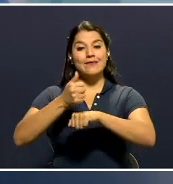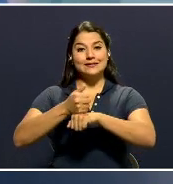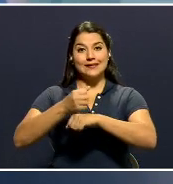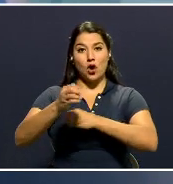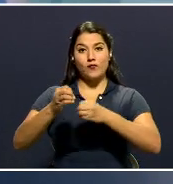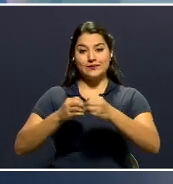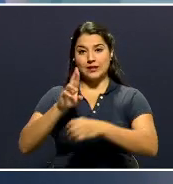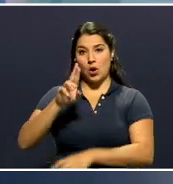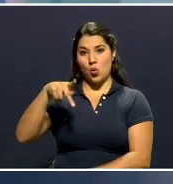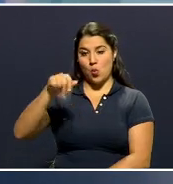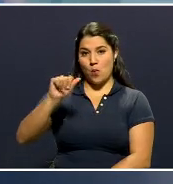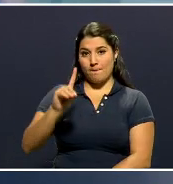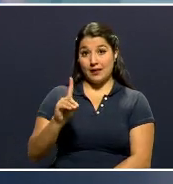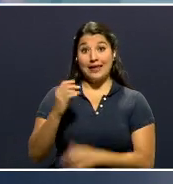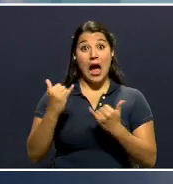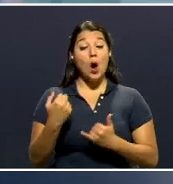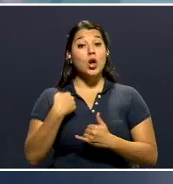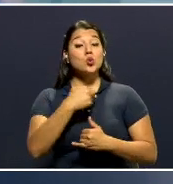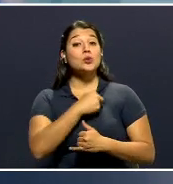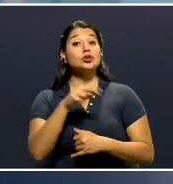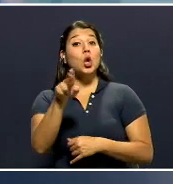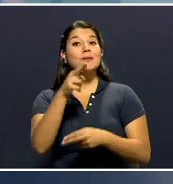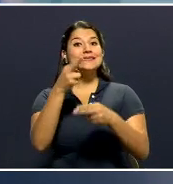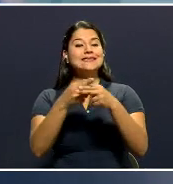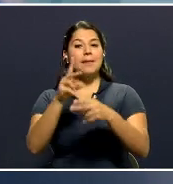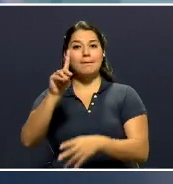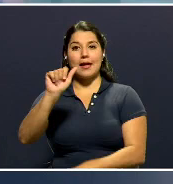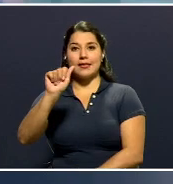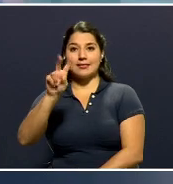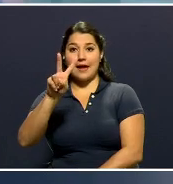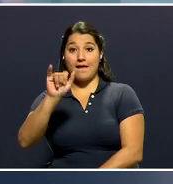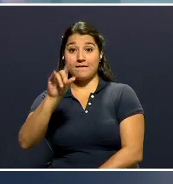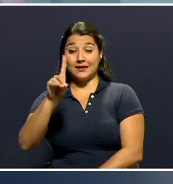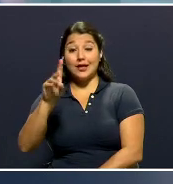UPAD. Nuestro compañero David Roversi nos ha